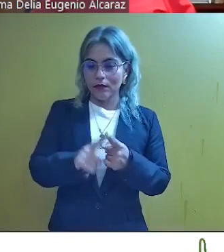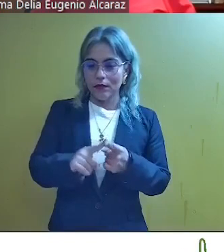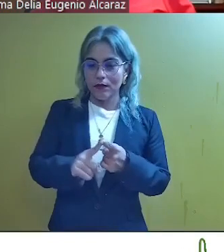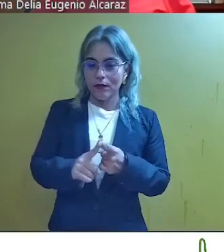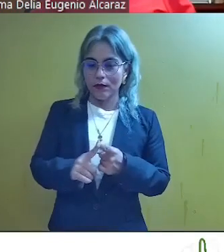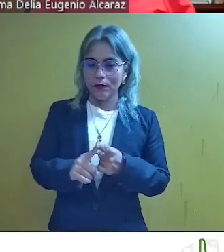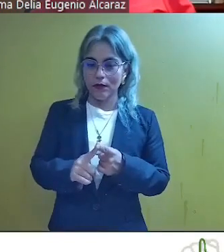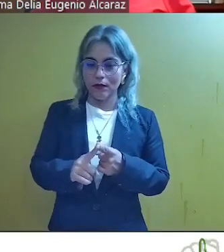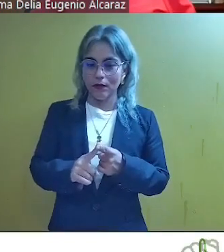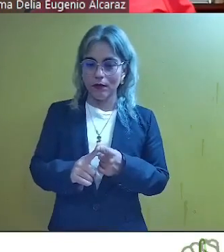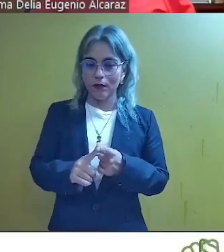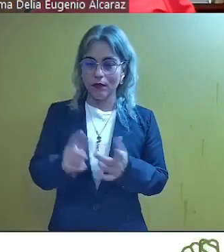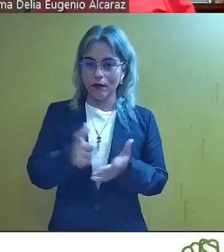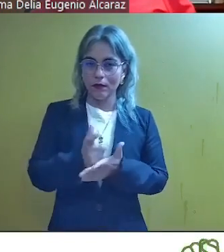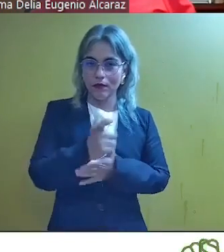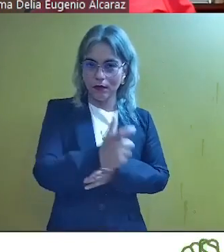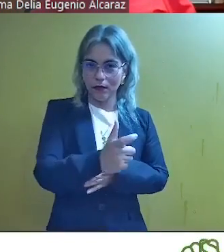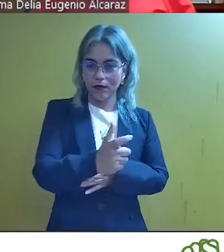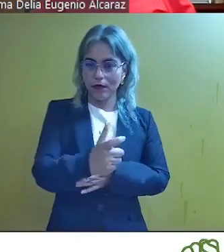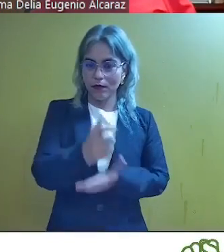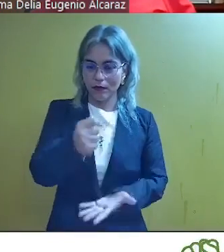los recursos asignados